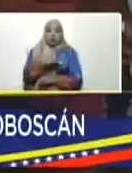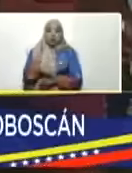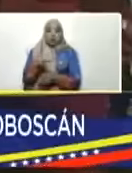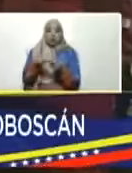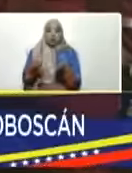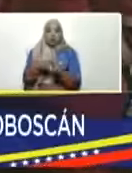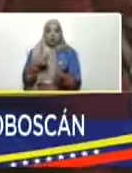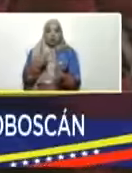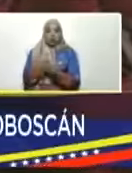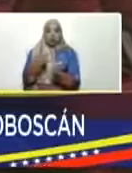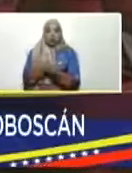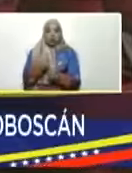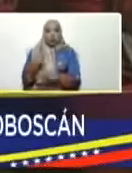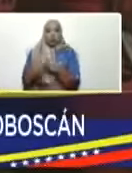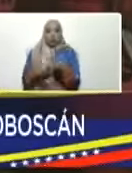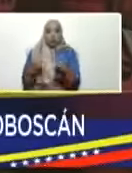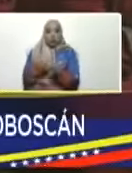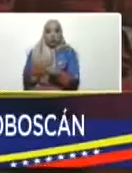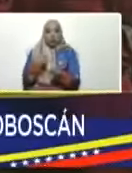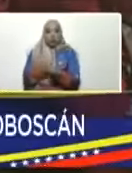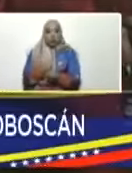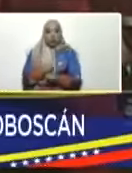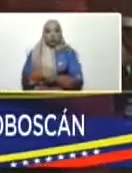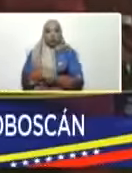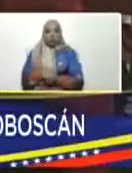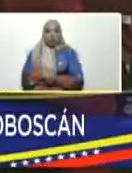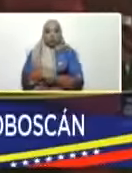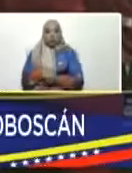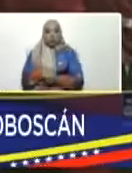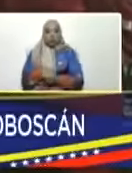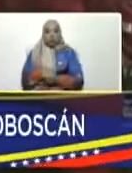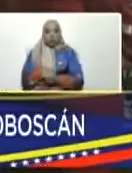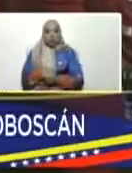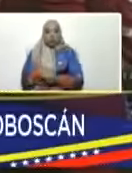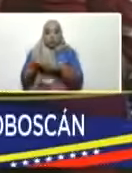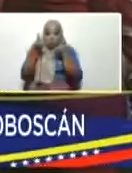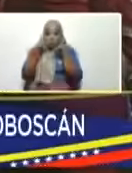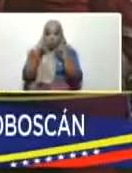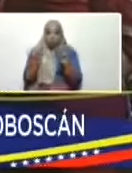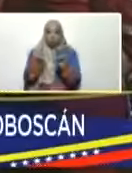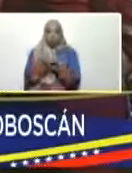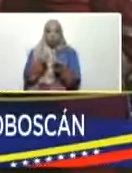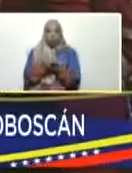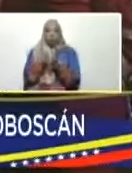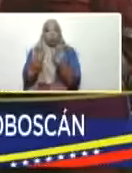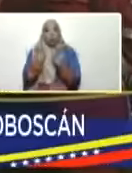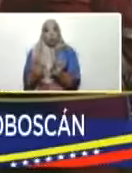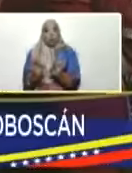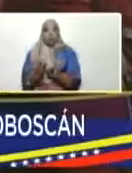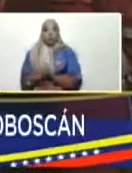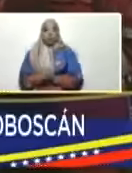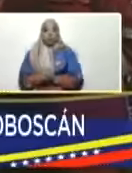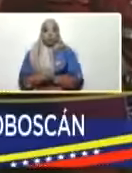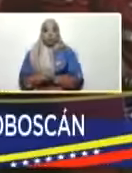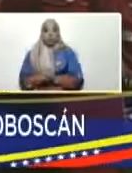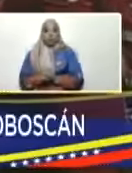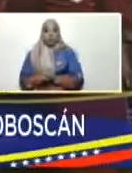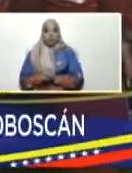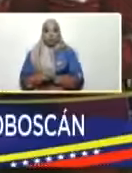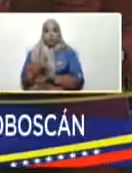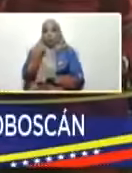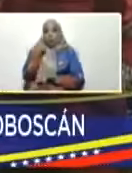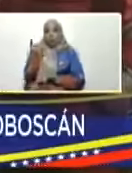de estabilidad, de tranquilidad, y la profecía se va a cumplir. Bueno, y puedo ver,